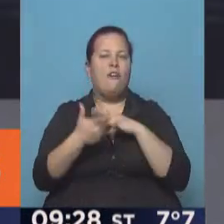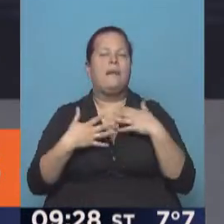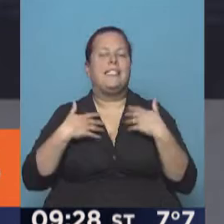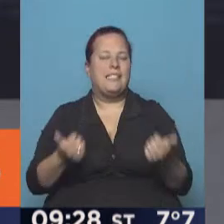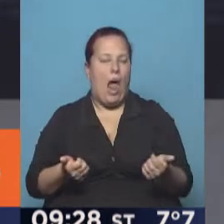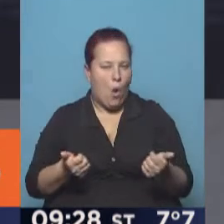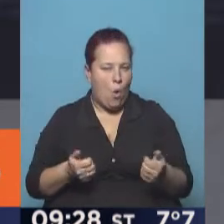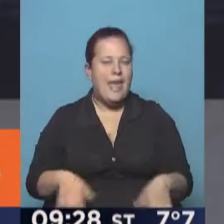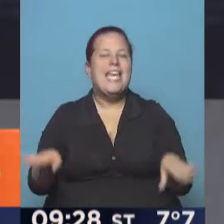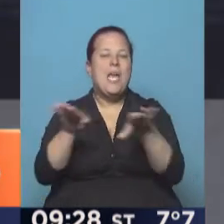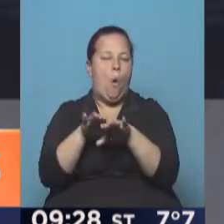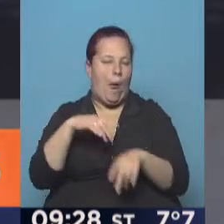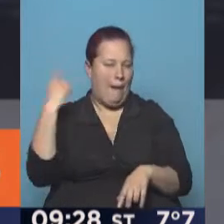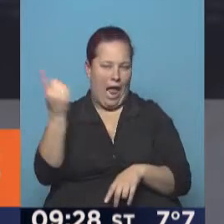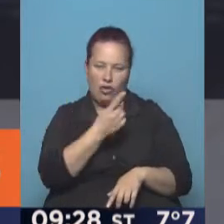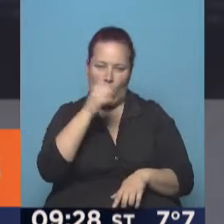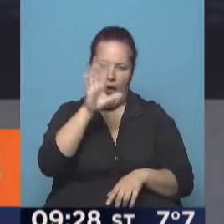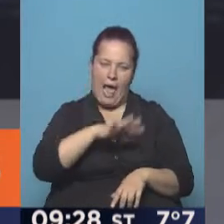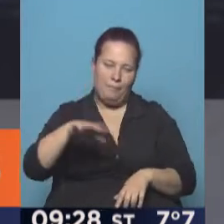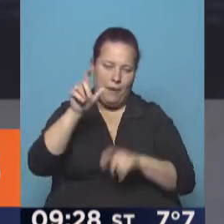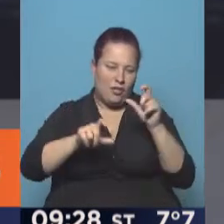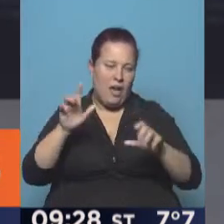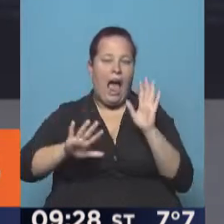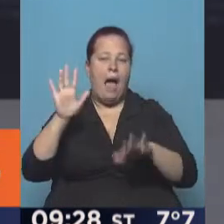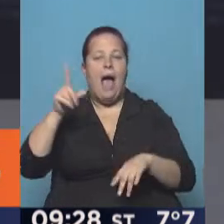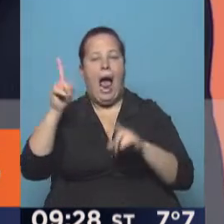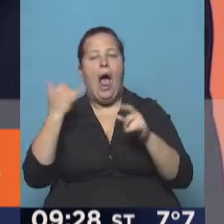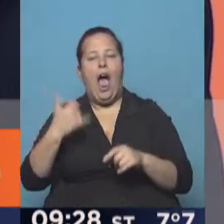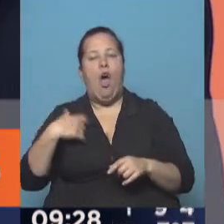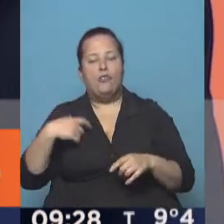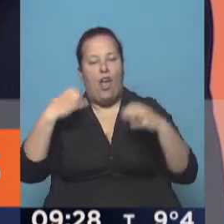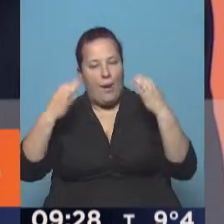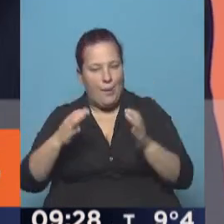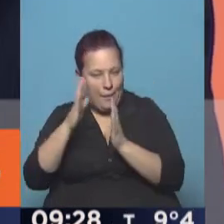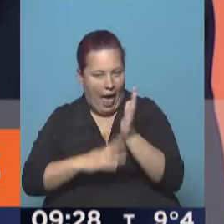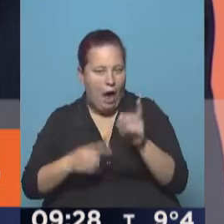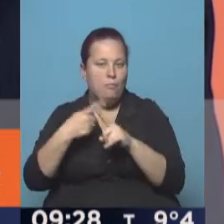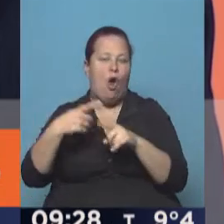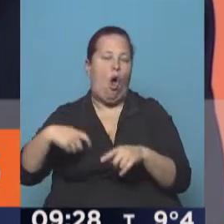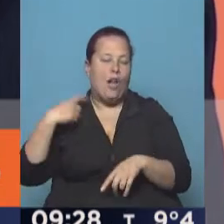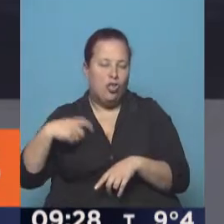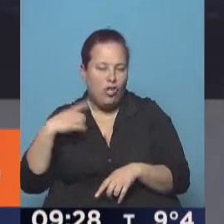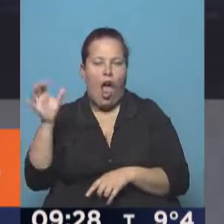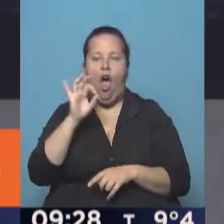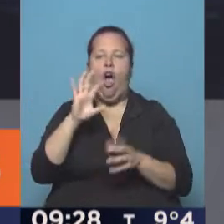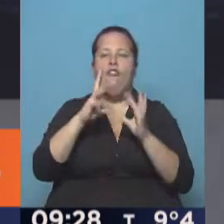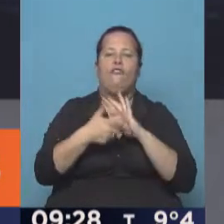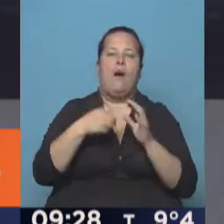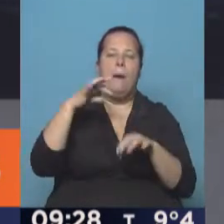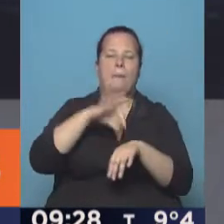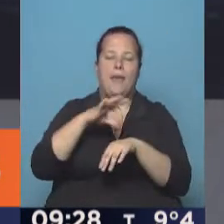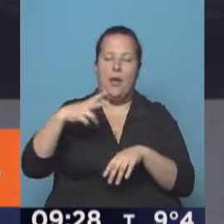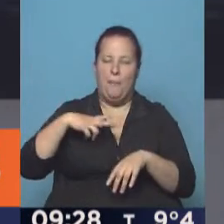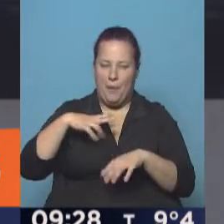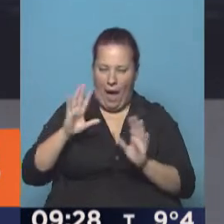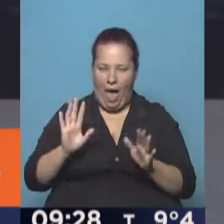salud equitativo como el resto de la población, que por ahí tenemos una cobertura formal, básicamente por una obra social o por un sistema de medicina